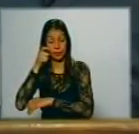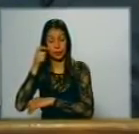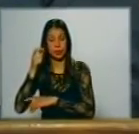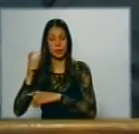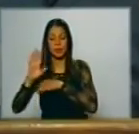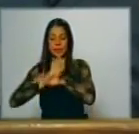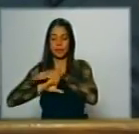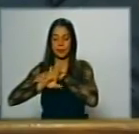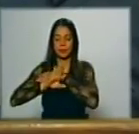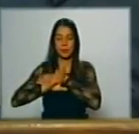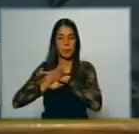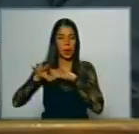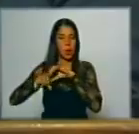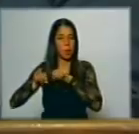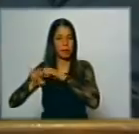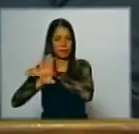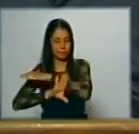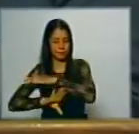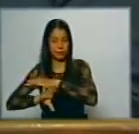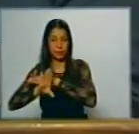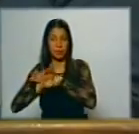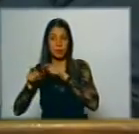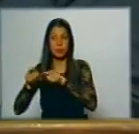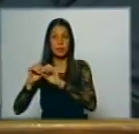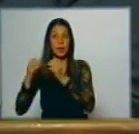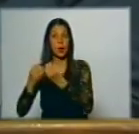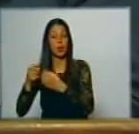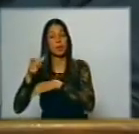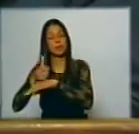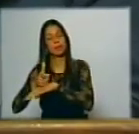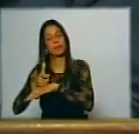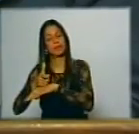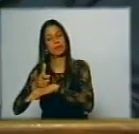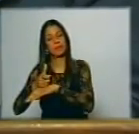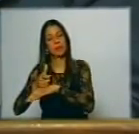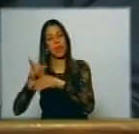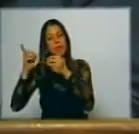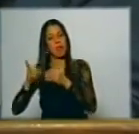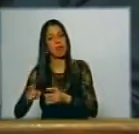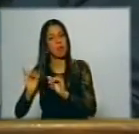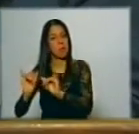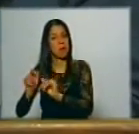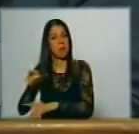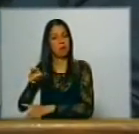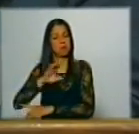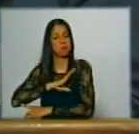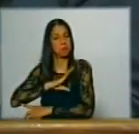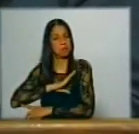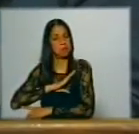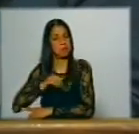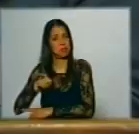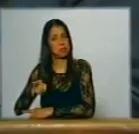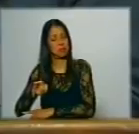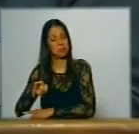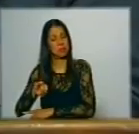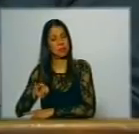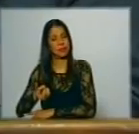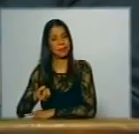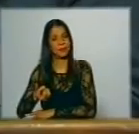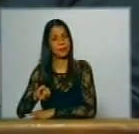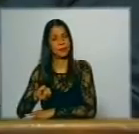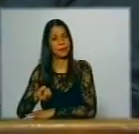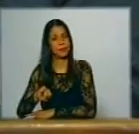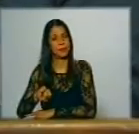Derechos Socioeconómicos podrá establecer con carácter general o particular